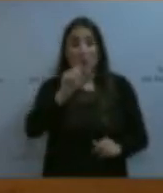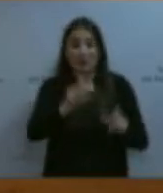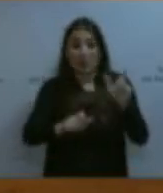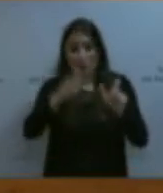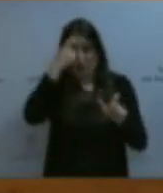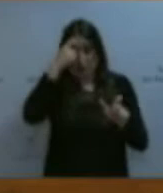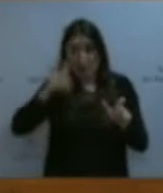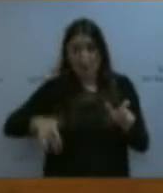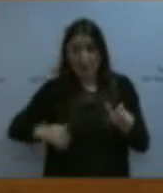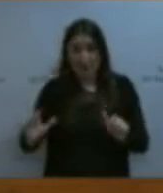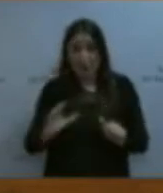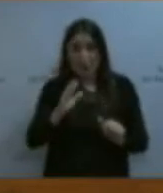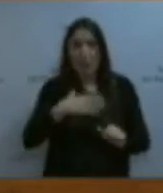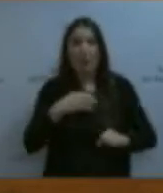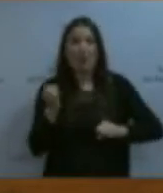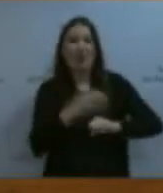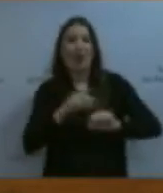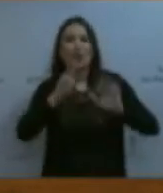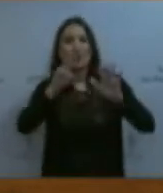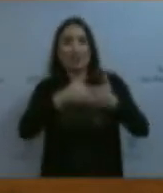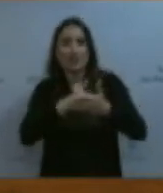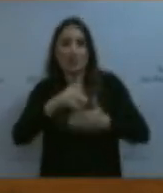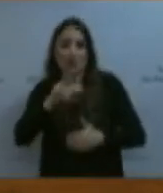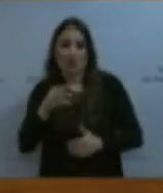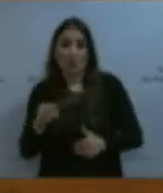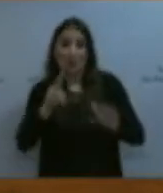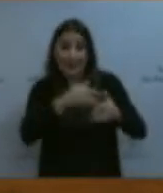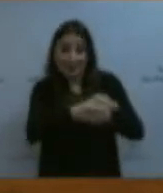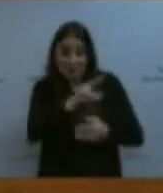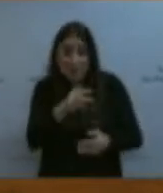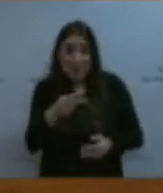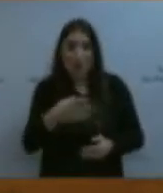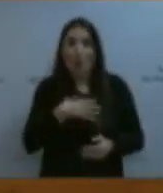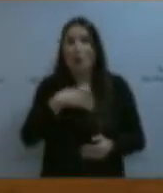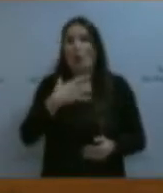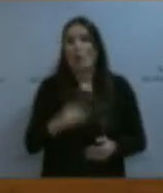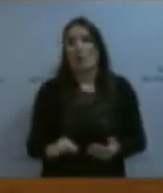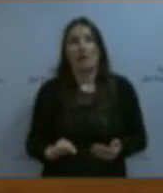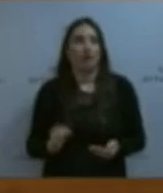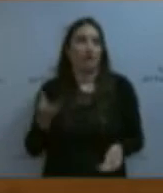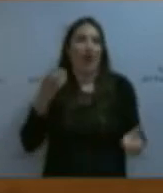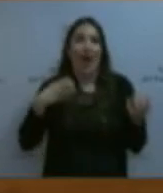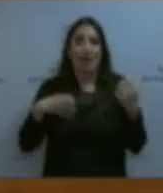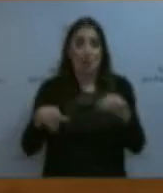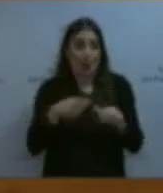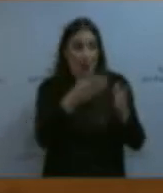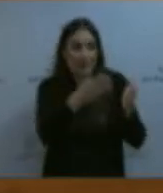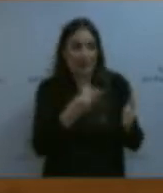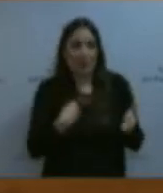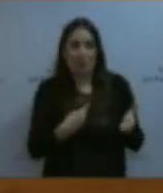traten, podríamos aforrar 7 millones de euros. Con esos 7 millones de euros podríamos poner les ambulancias que vostè recuelle na